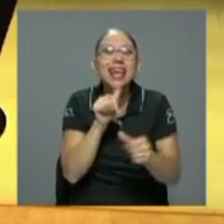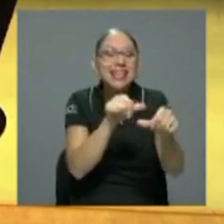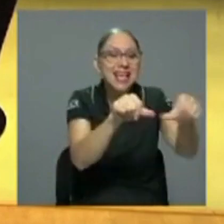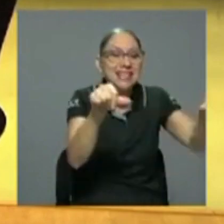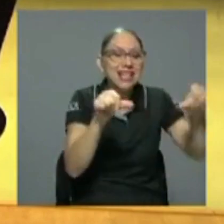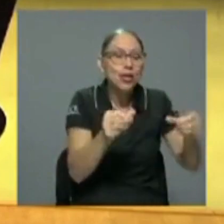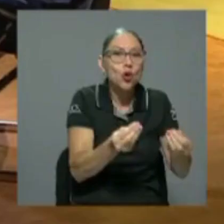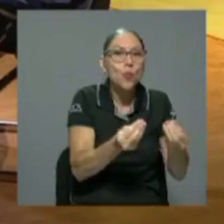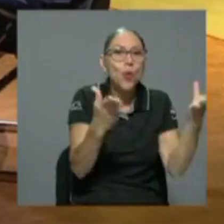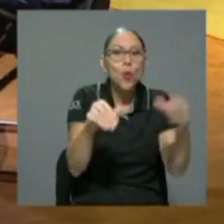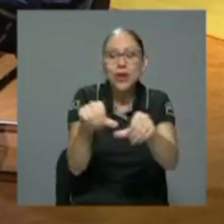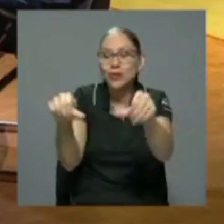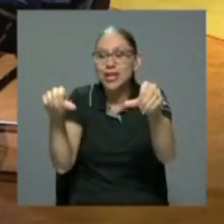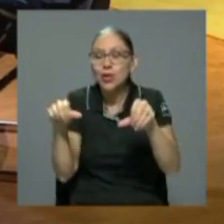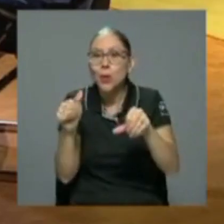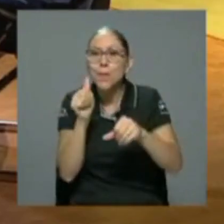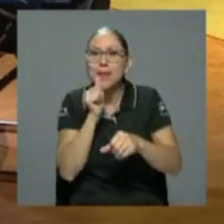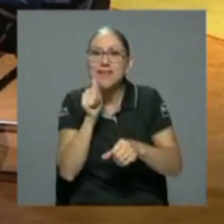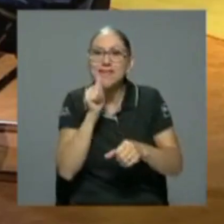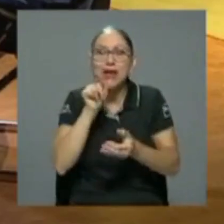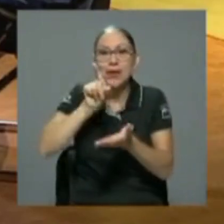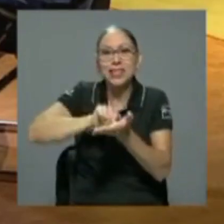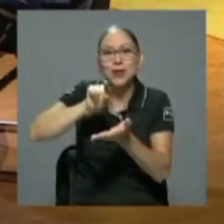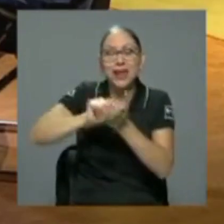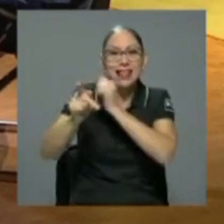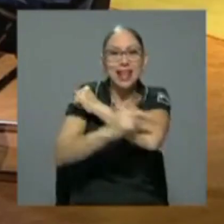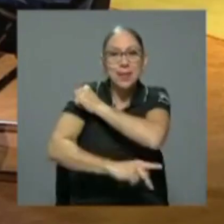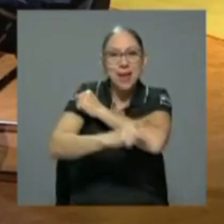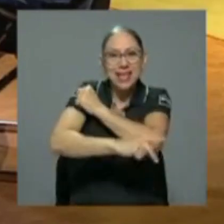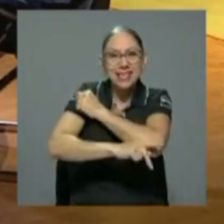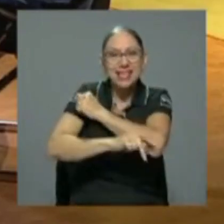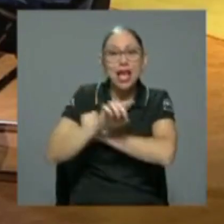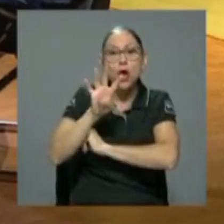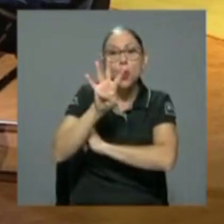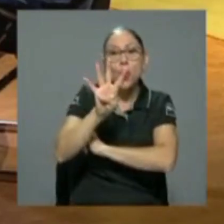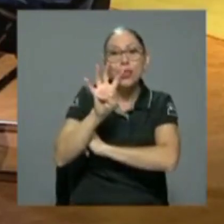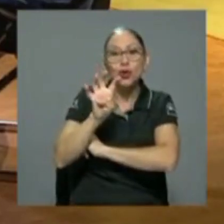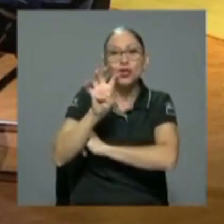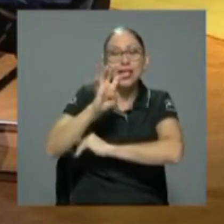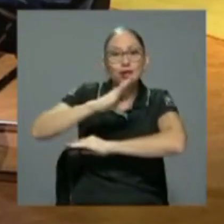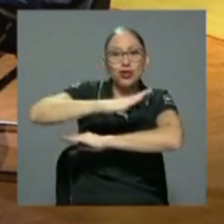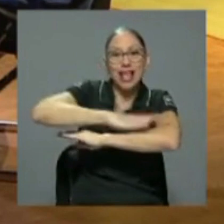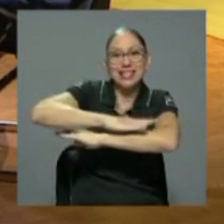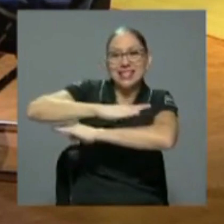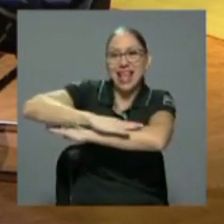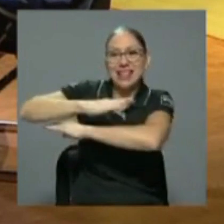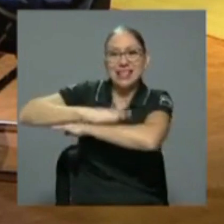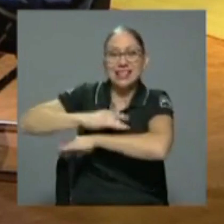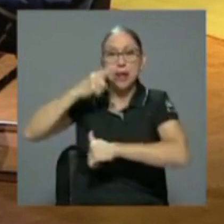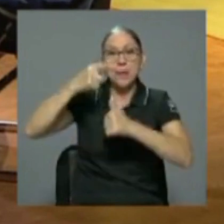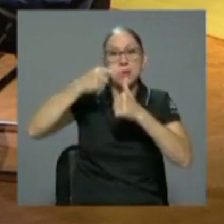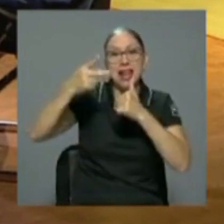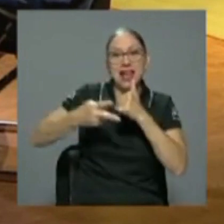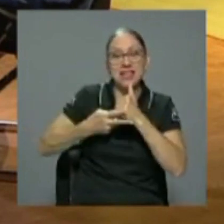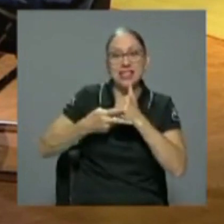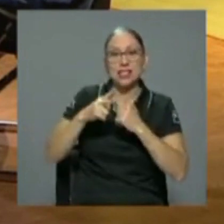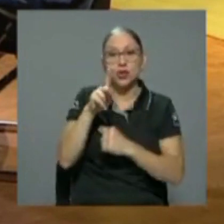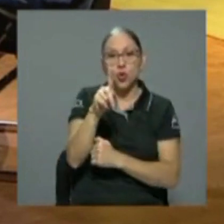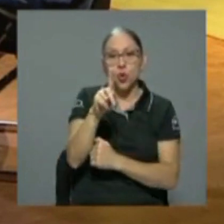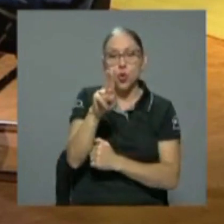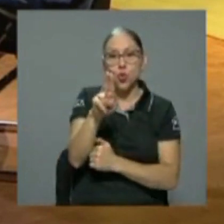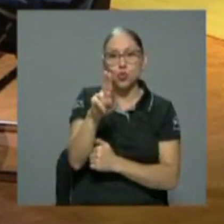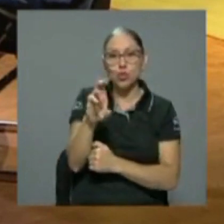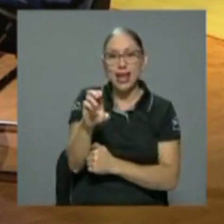privado editorial del país, en 400 stands. Por primera vez la UCR reunió a este